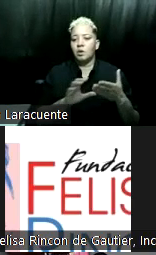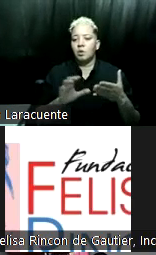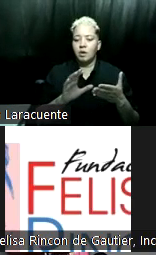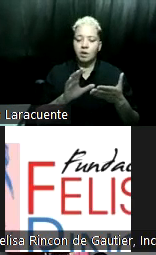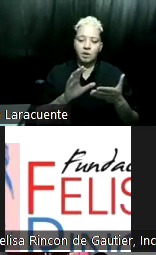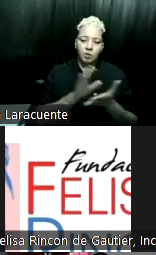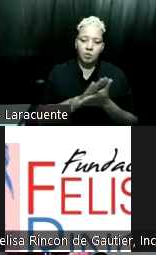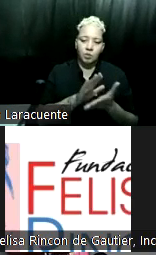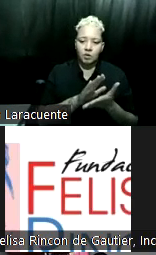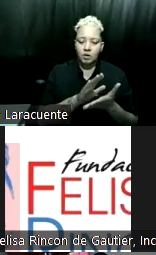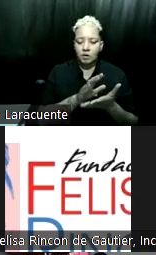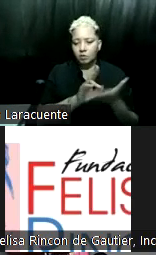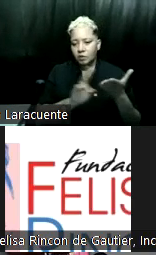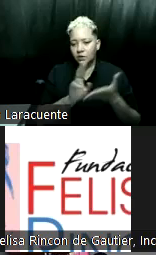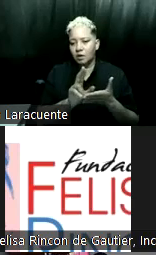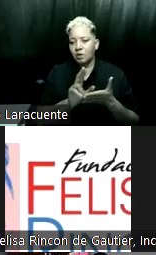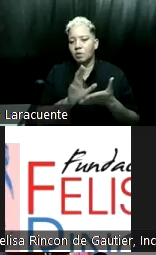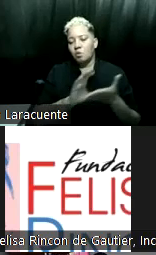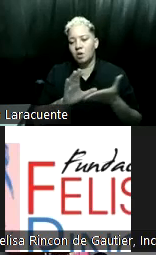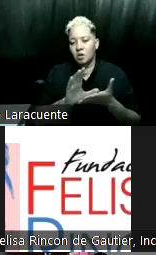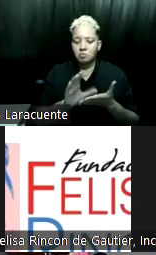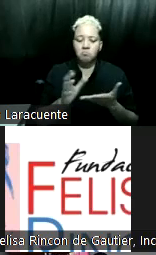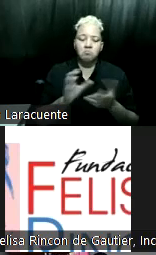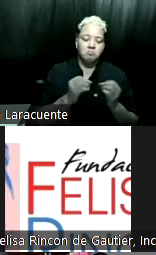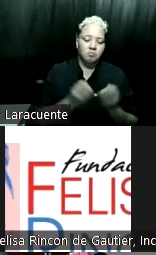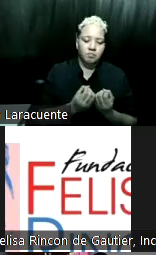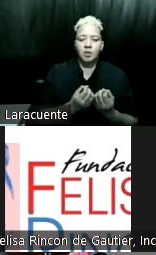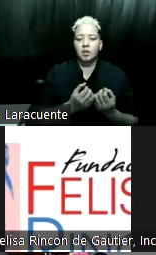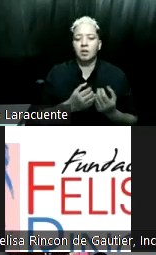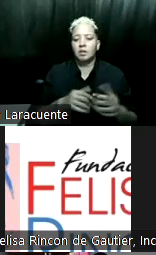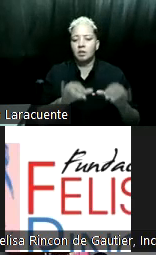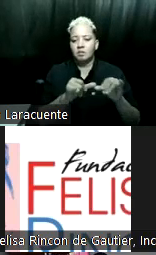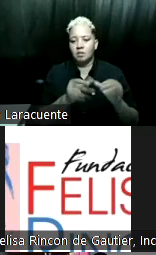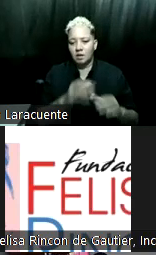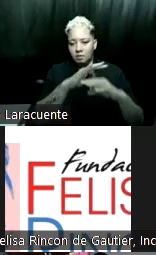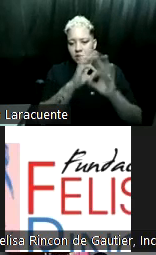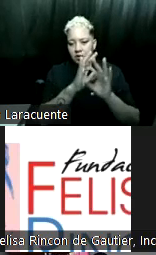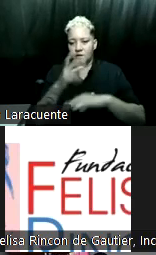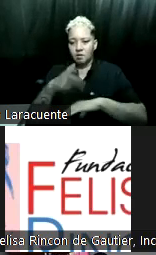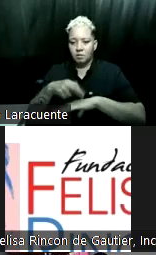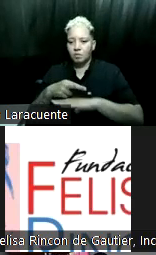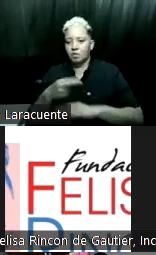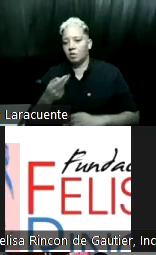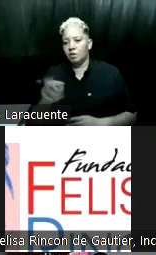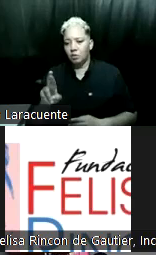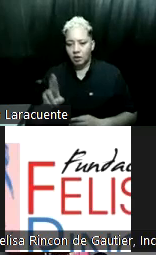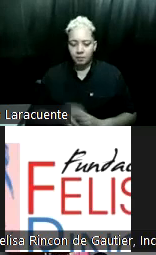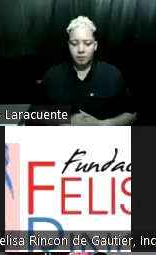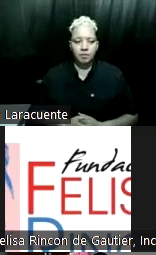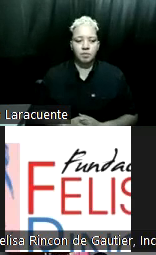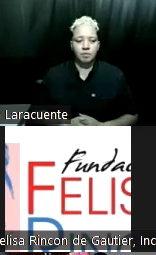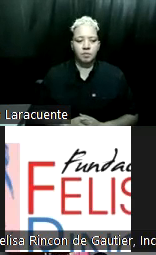de Atorrey. Este evento le dio gran publicidad a la isla. La ceremonia